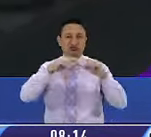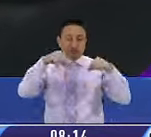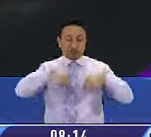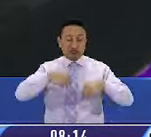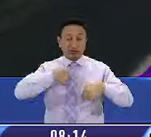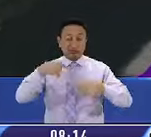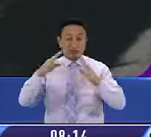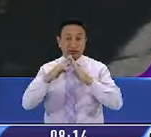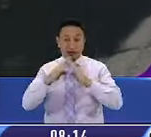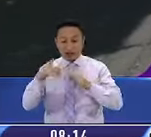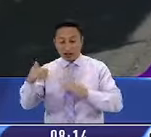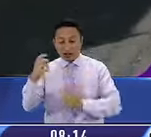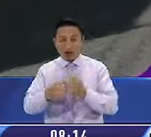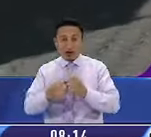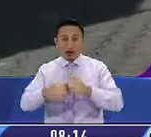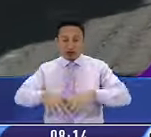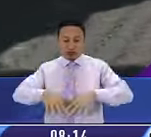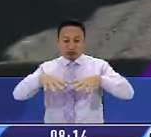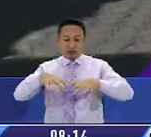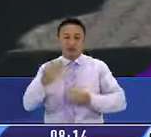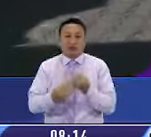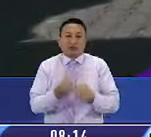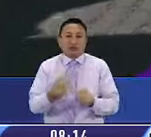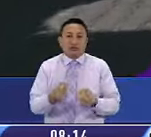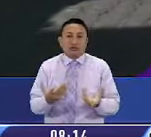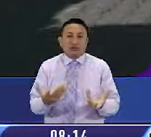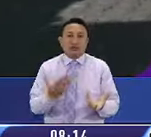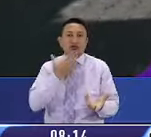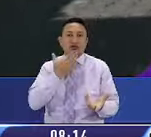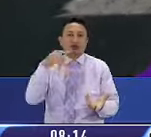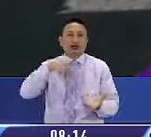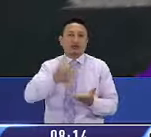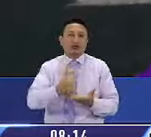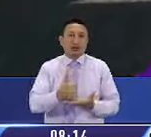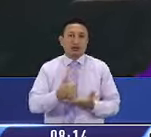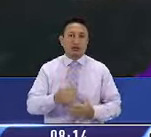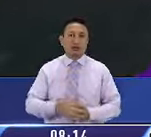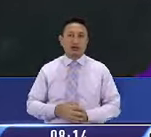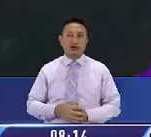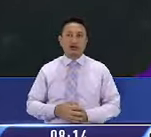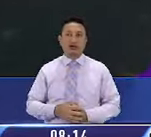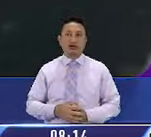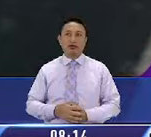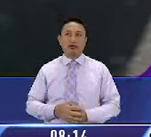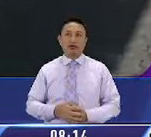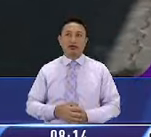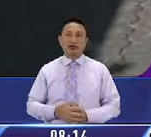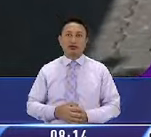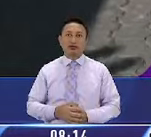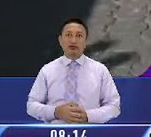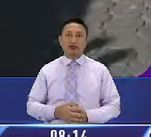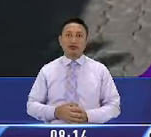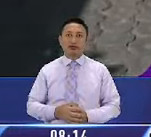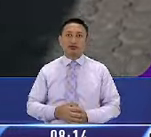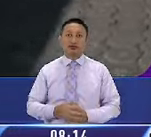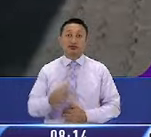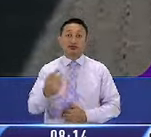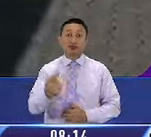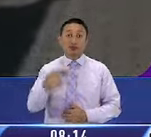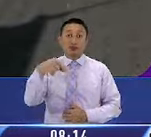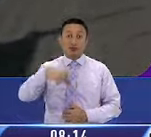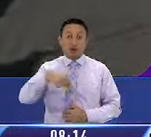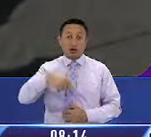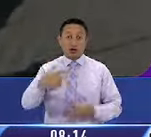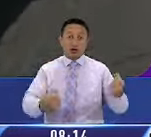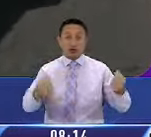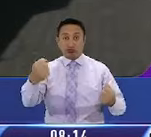mi vivienda. Entonces, no sé cómo podemos que nos ayuden haciendo estas cosas, que vengan lo más urgente, el camión cisterna